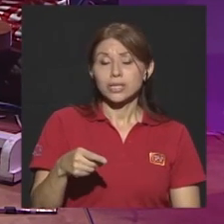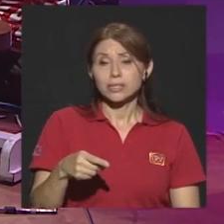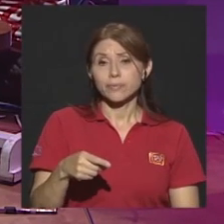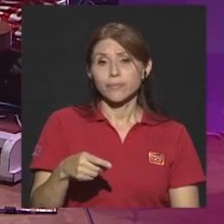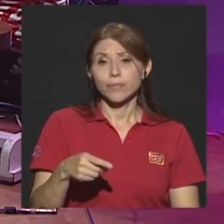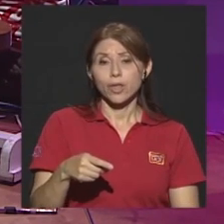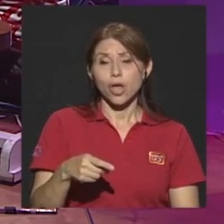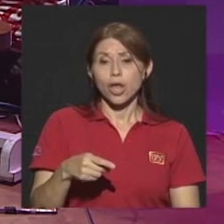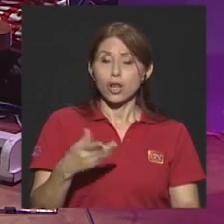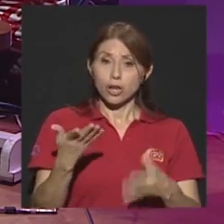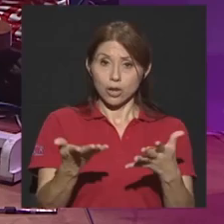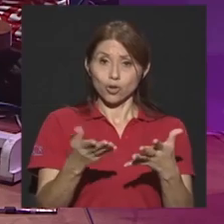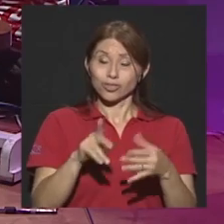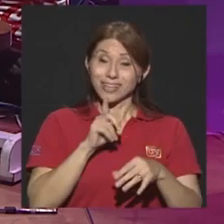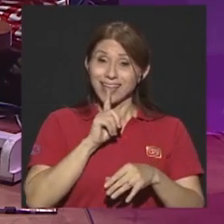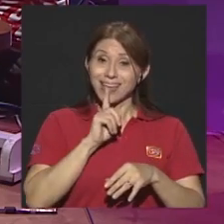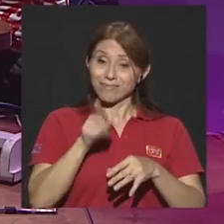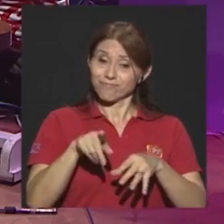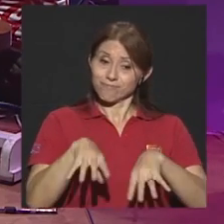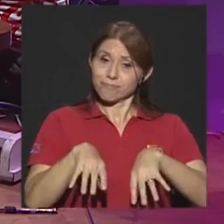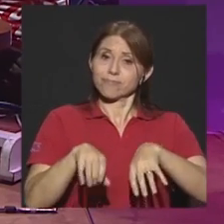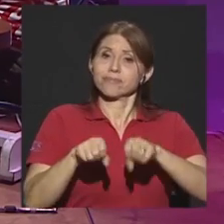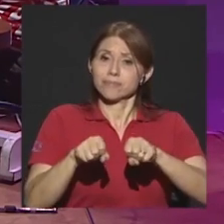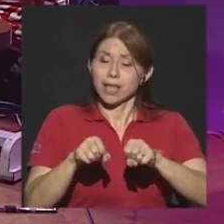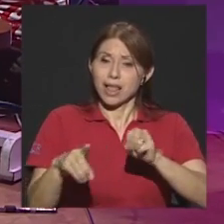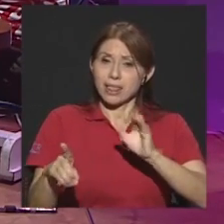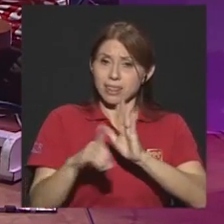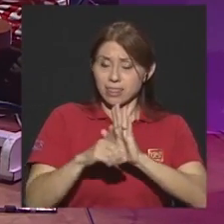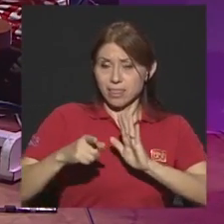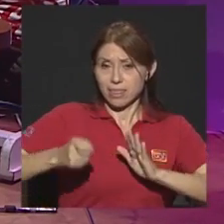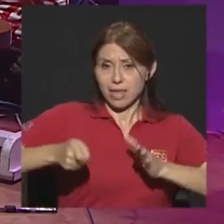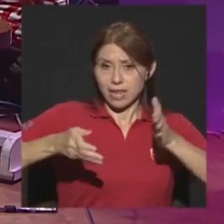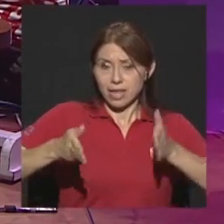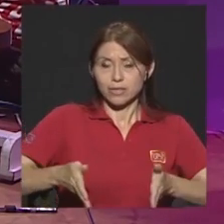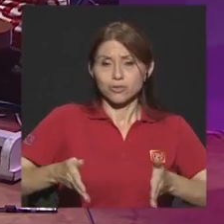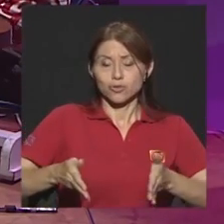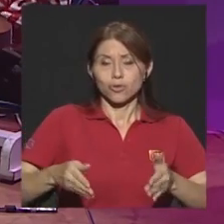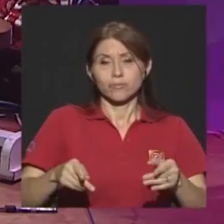del derecho no están exentos y exentas de